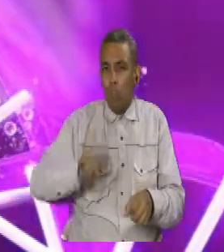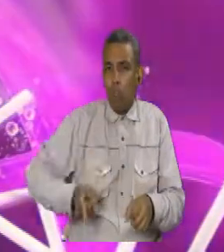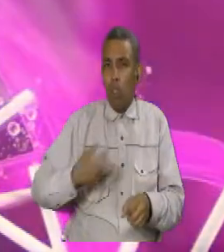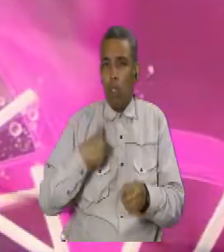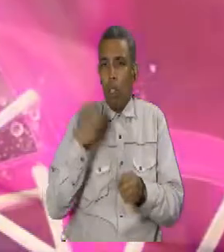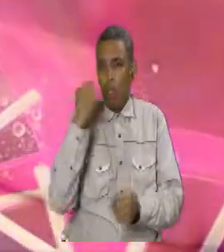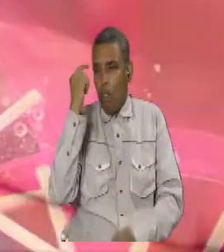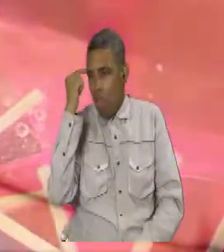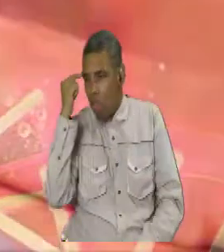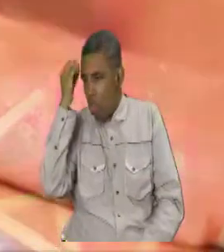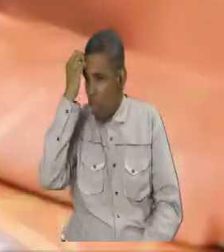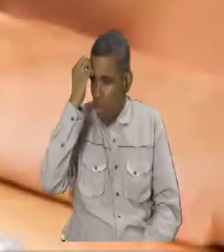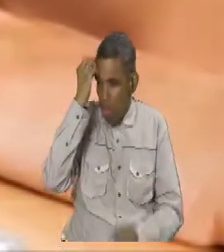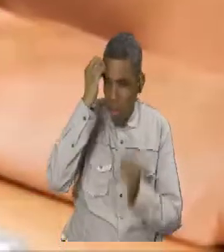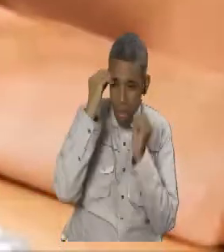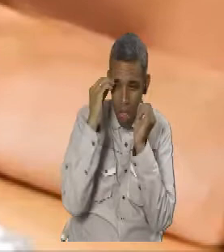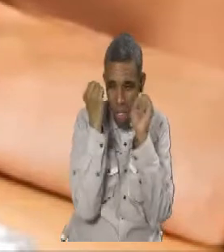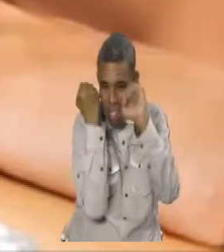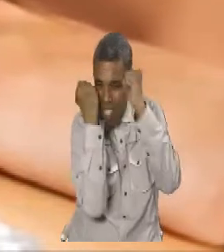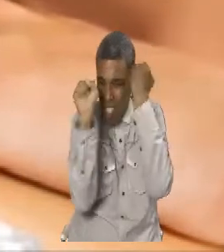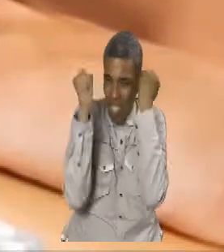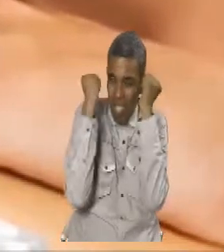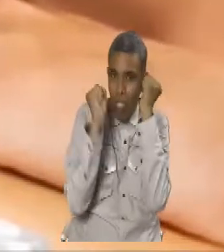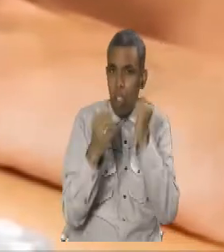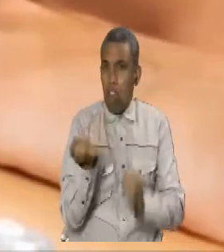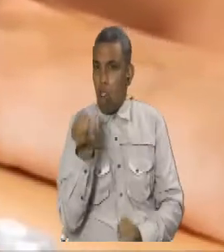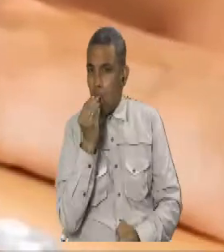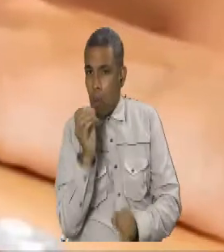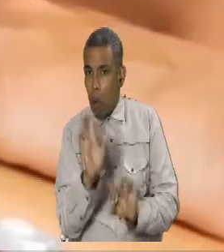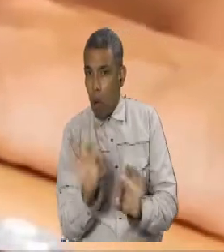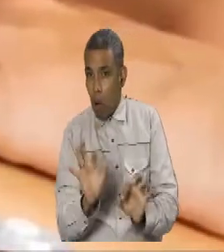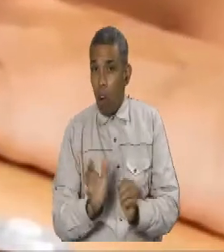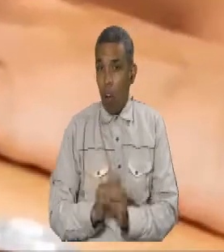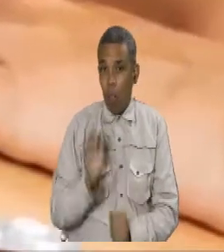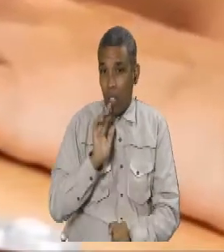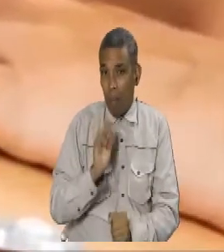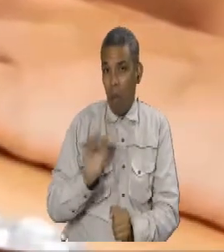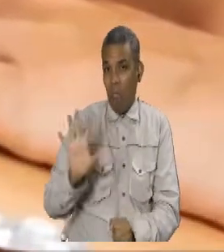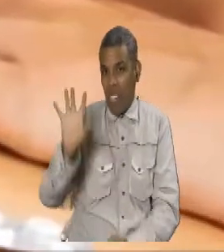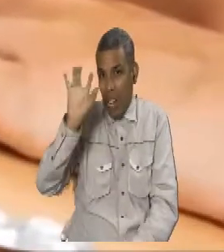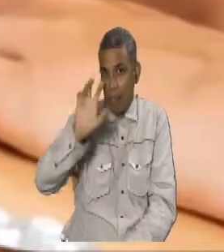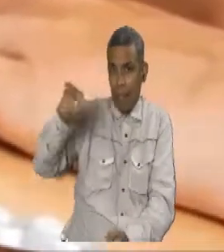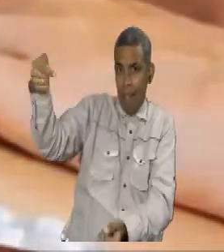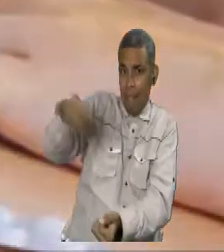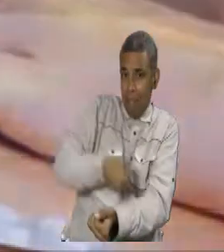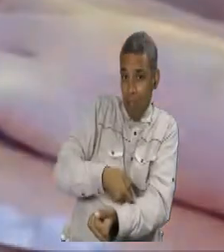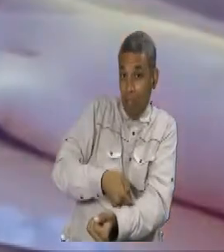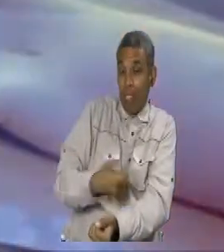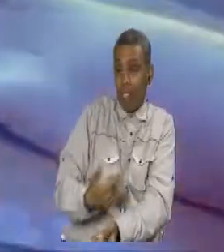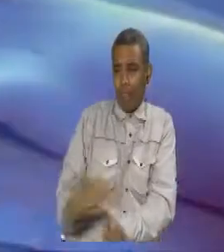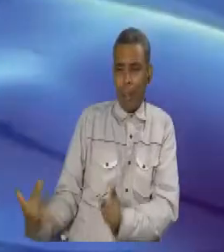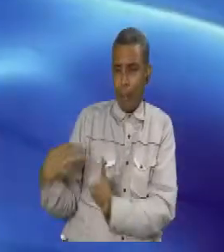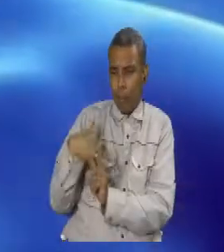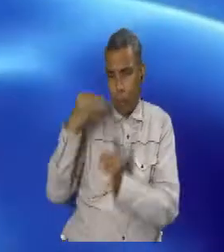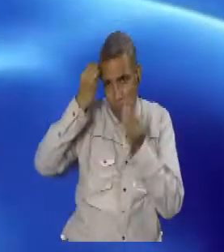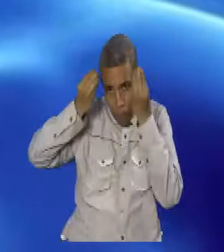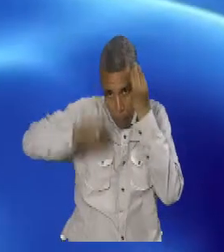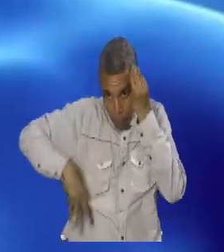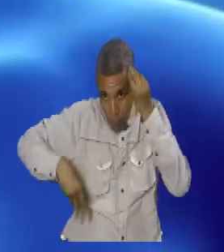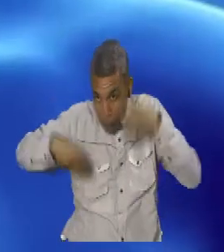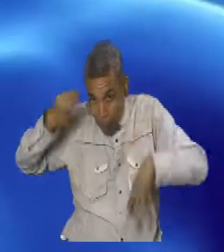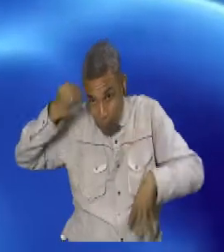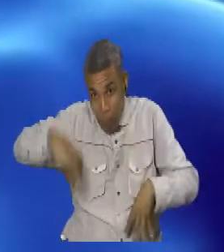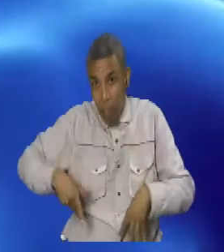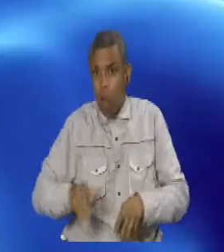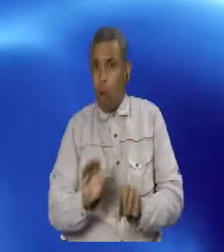pobre, ciertos medicamentos, la quimioterapia, los cambios hormonales durante el embarazo o la menopausia, un mal funcionamiento